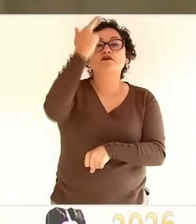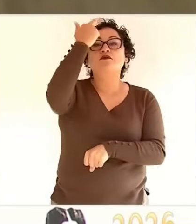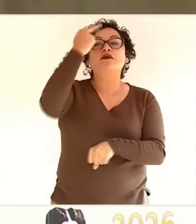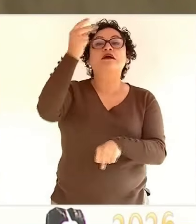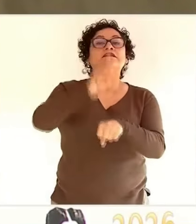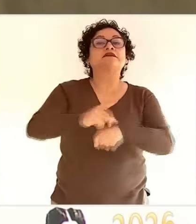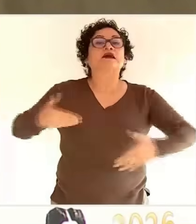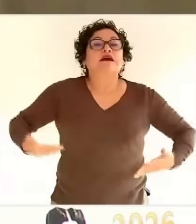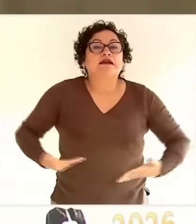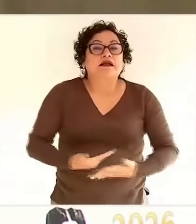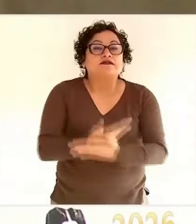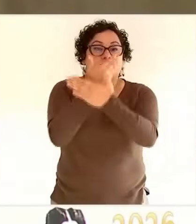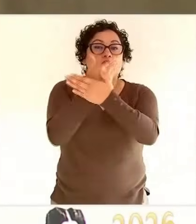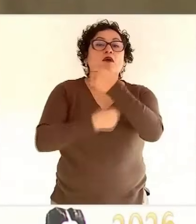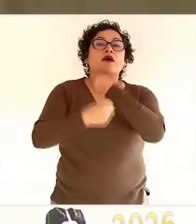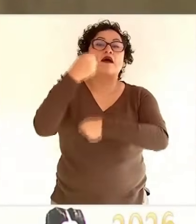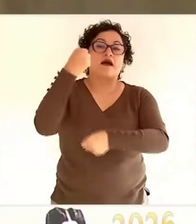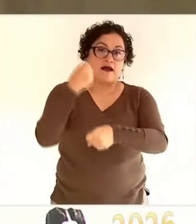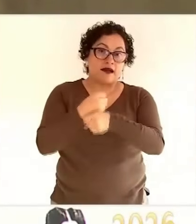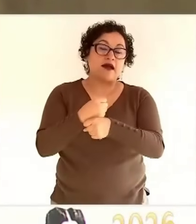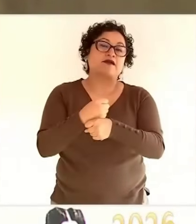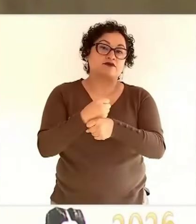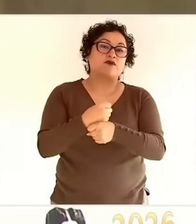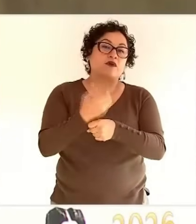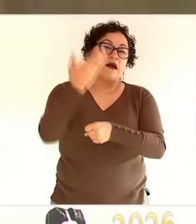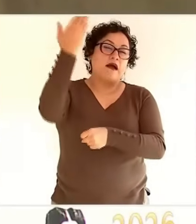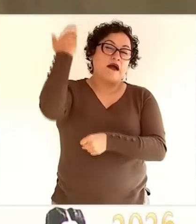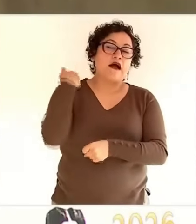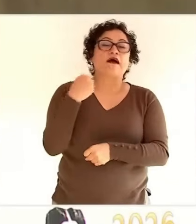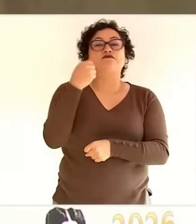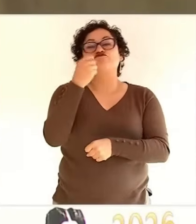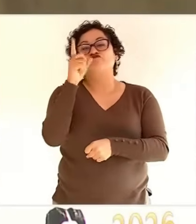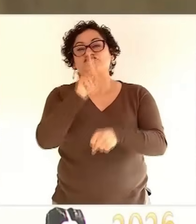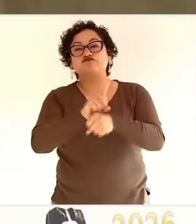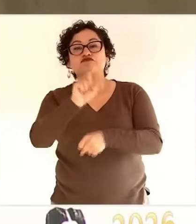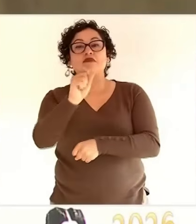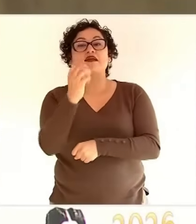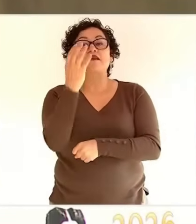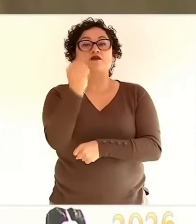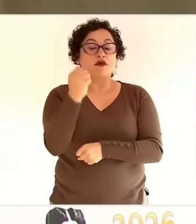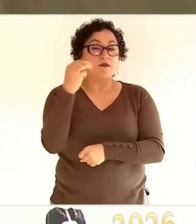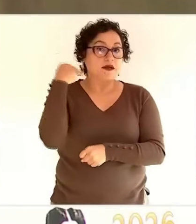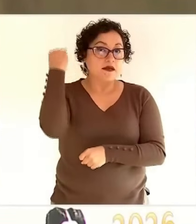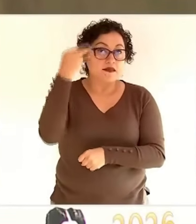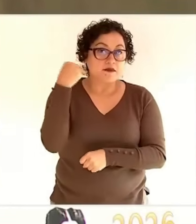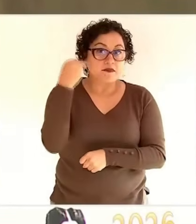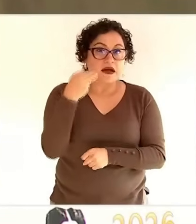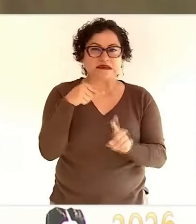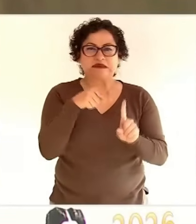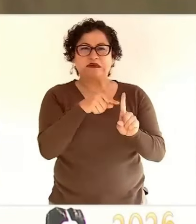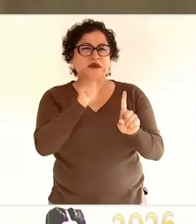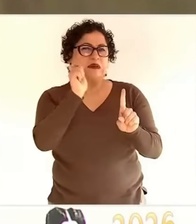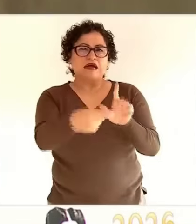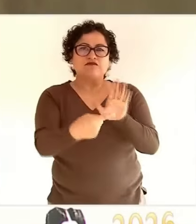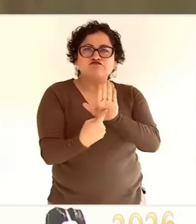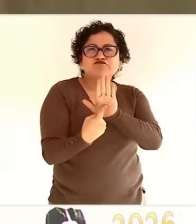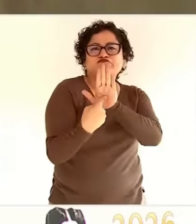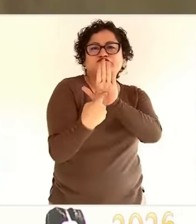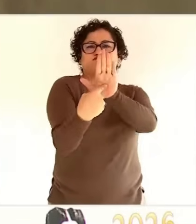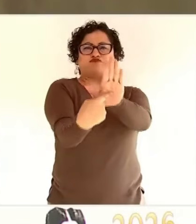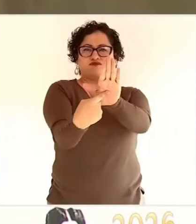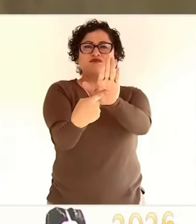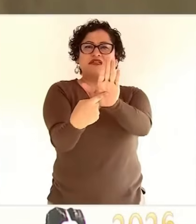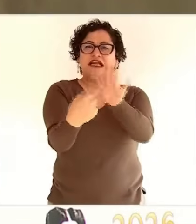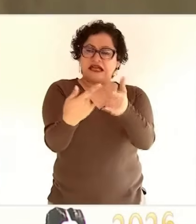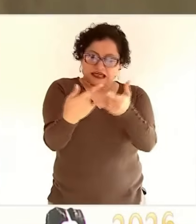Esta decisión es un acto de justicia histórica que busca reivindicar su